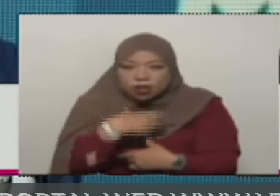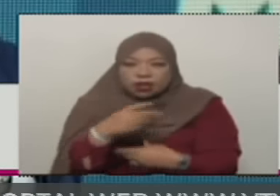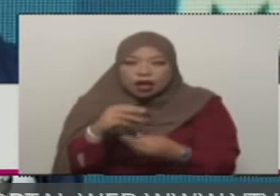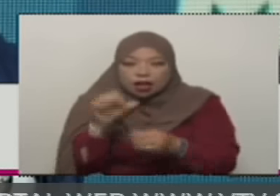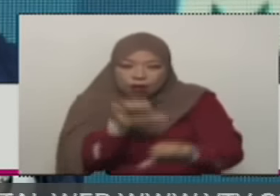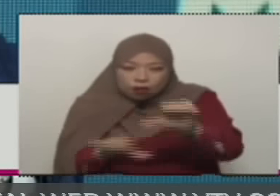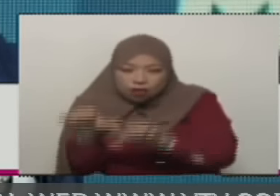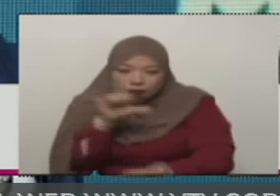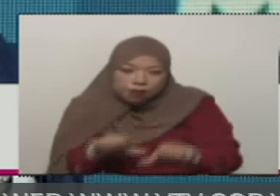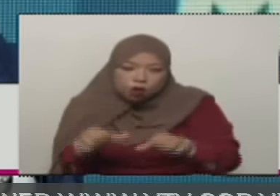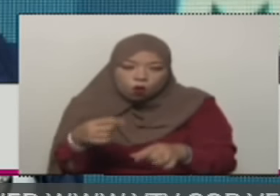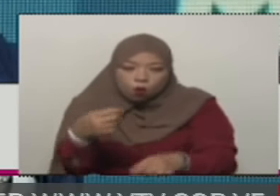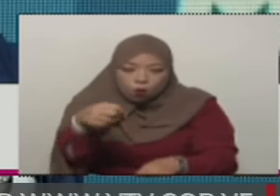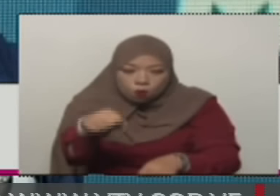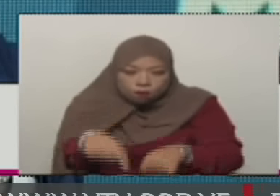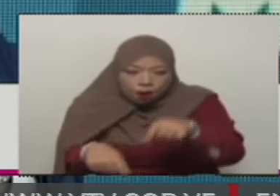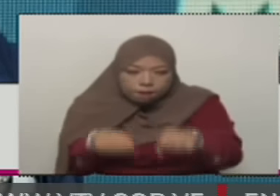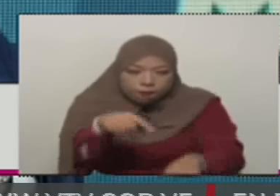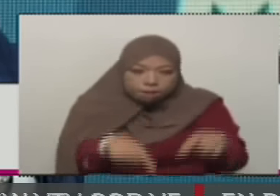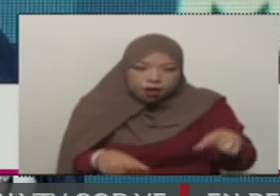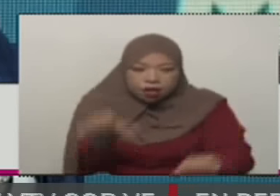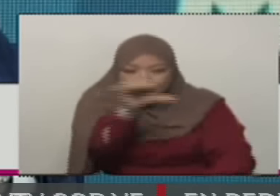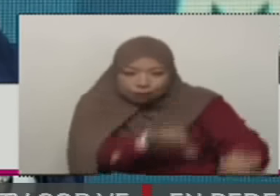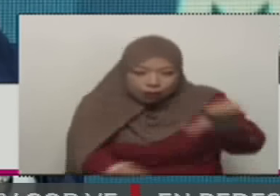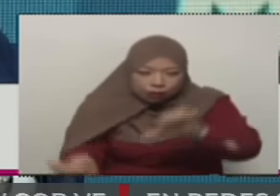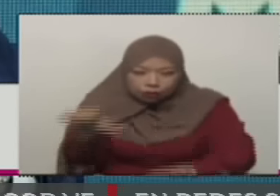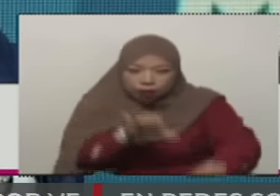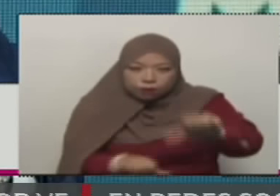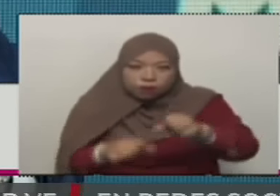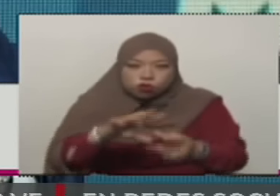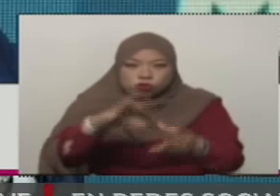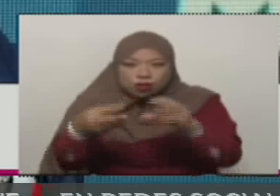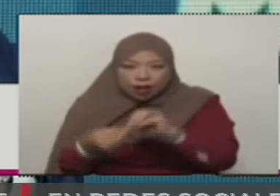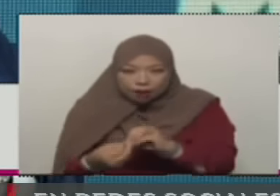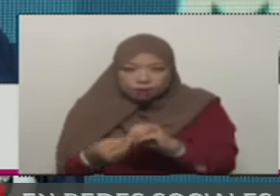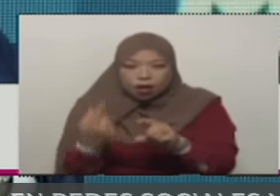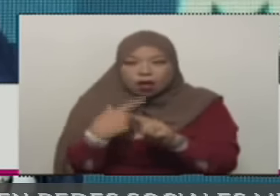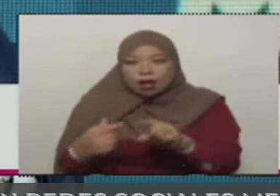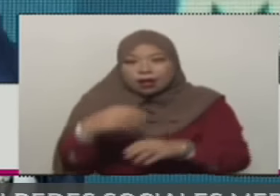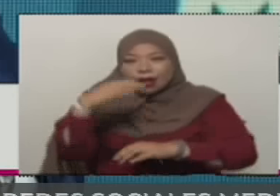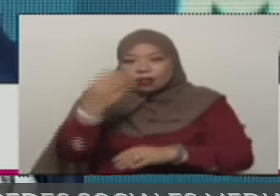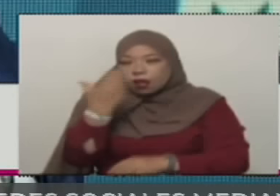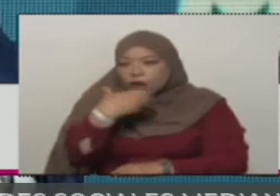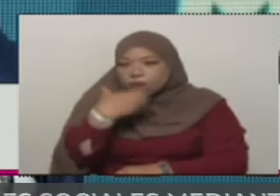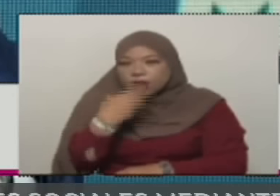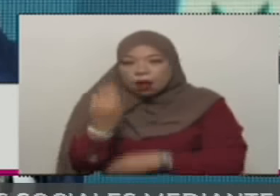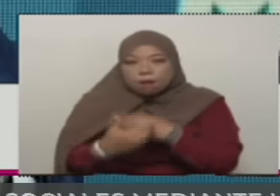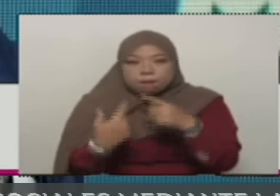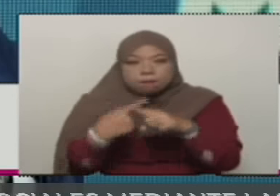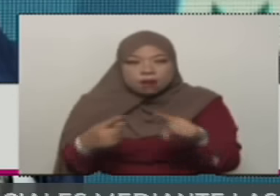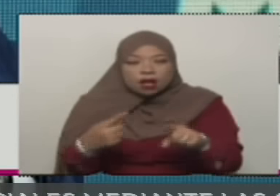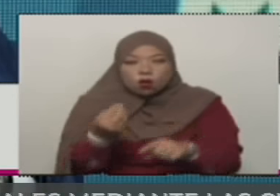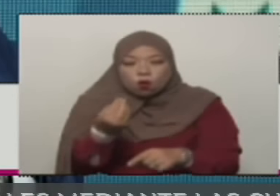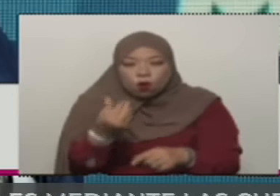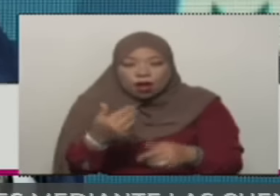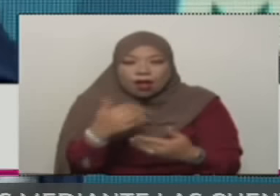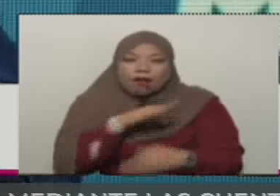te destruye. Y la gente no lo sabe. Nosotros tenemos que iniciar una labor